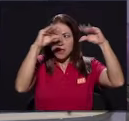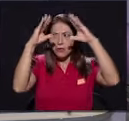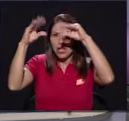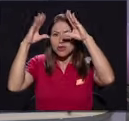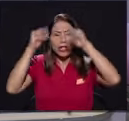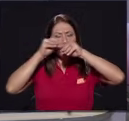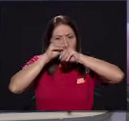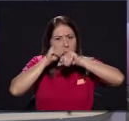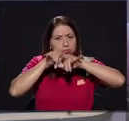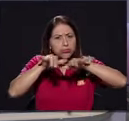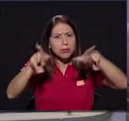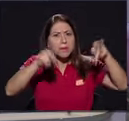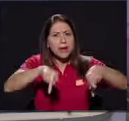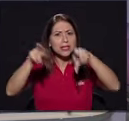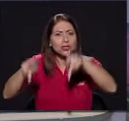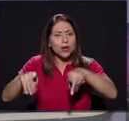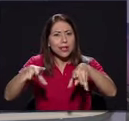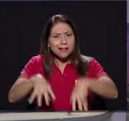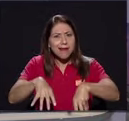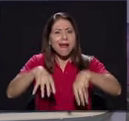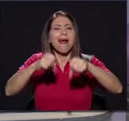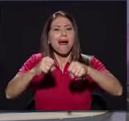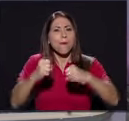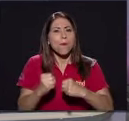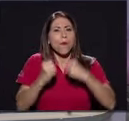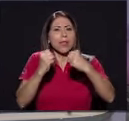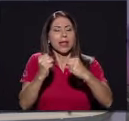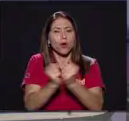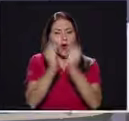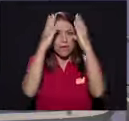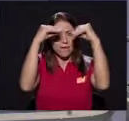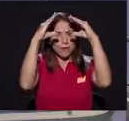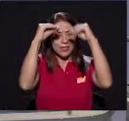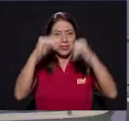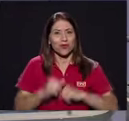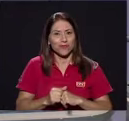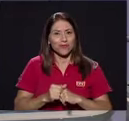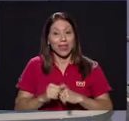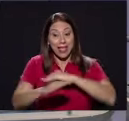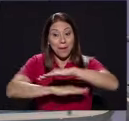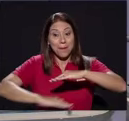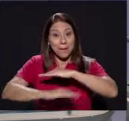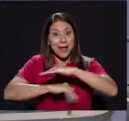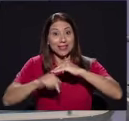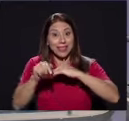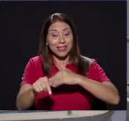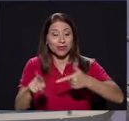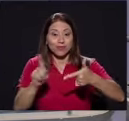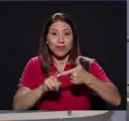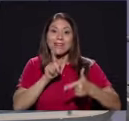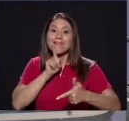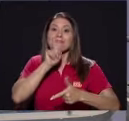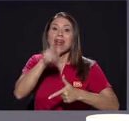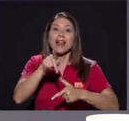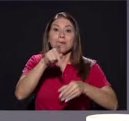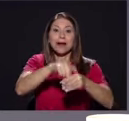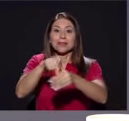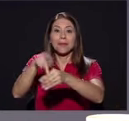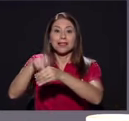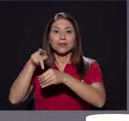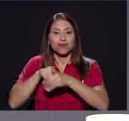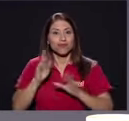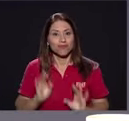personas se puedan empoderar y tengan información. La información es poder. Y sobre la base de esa apertura de datos, que exista esa real participación de